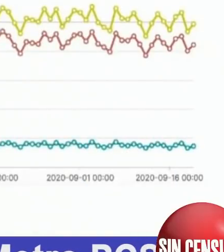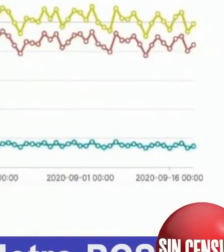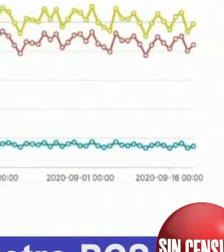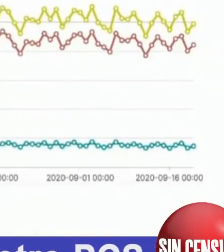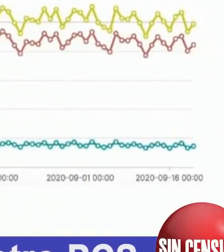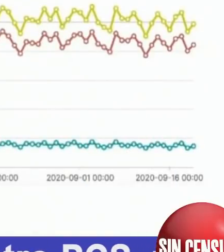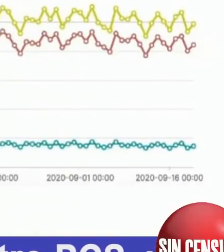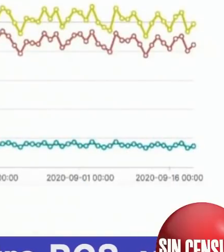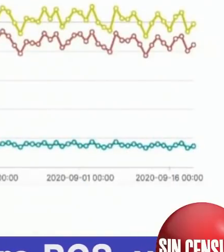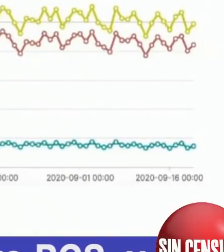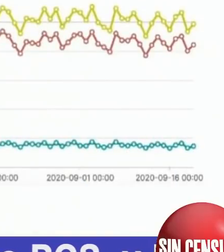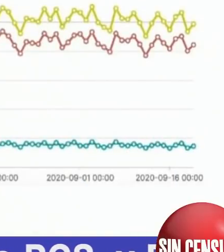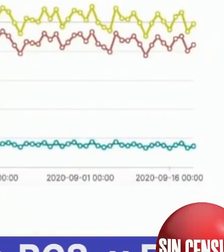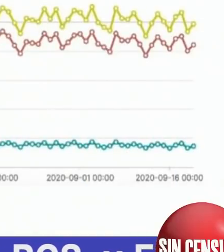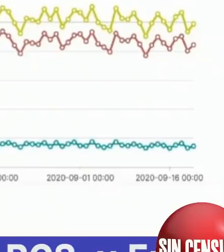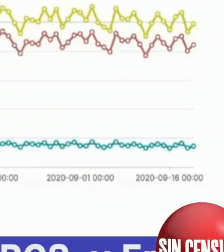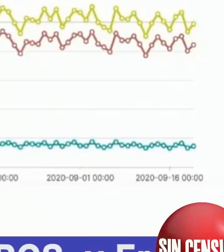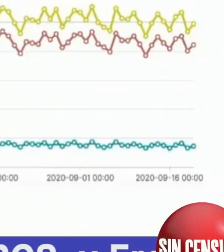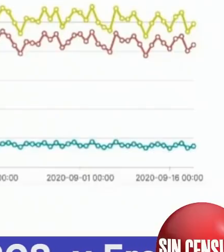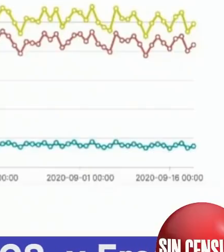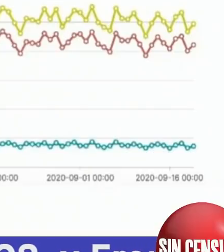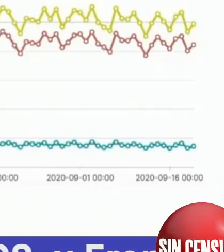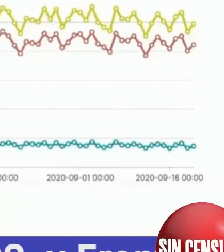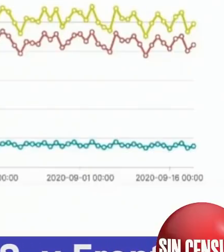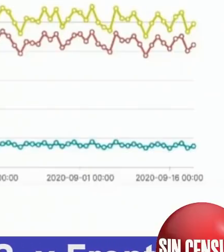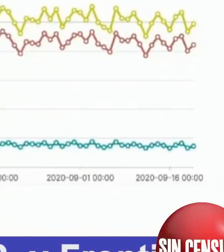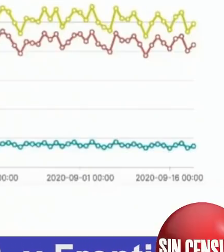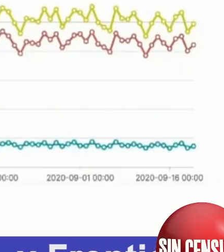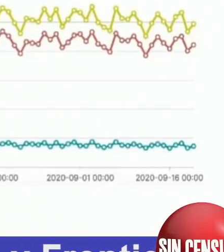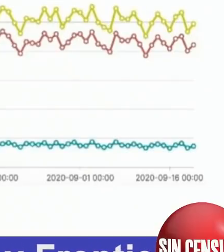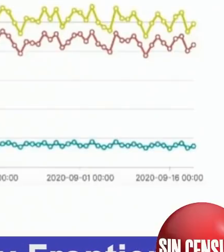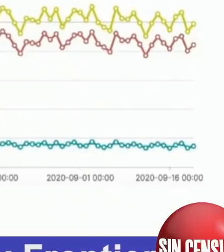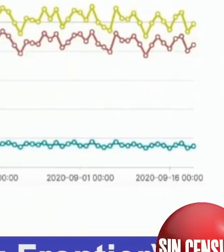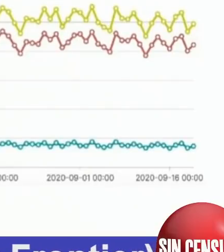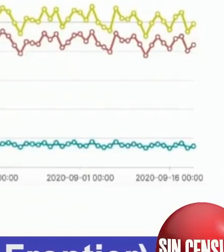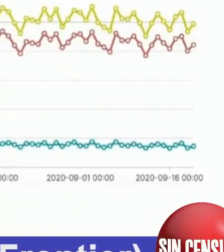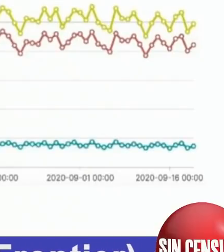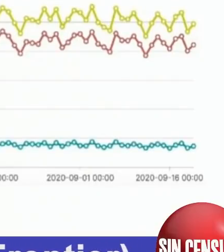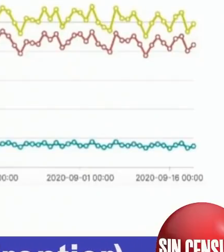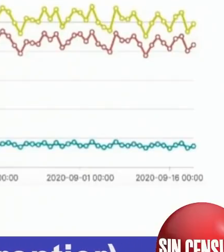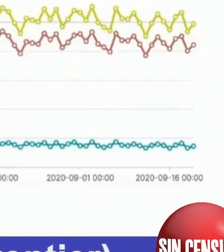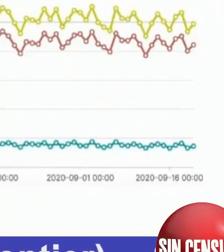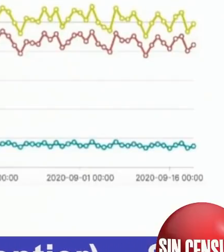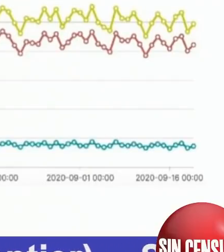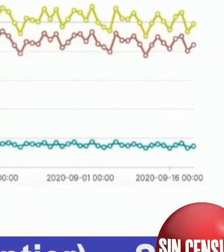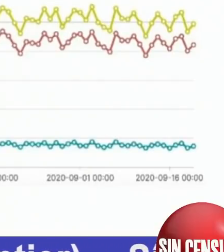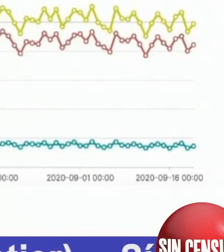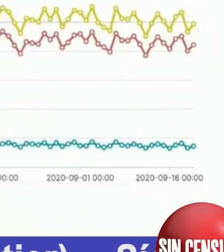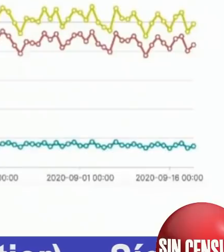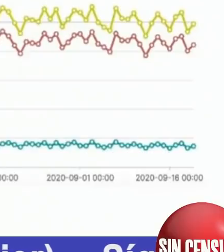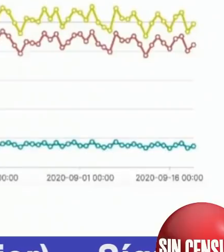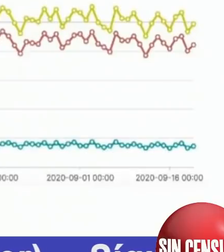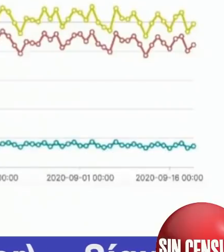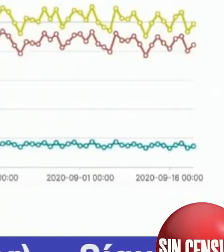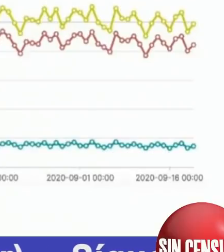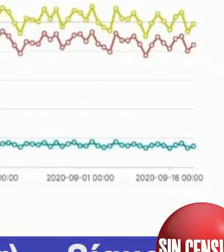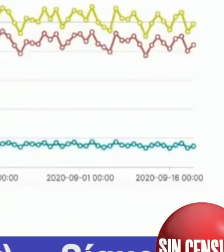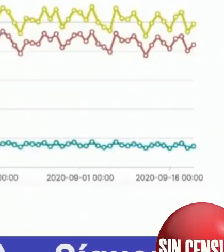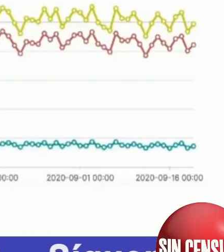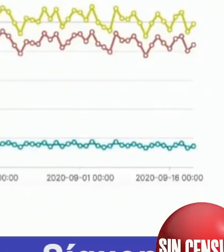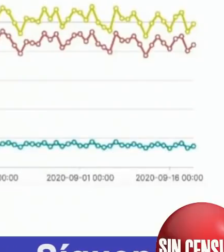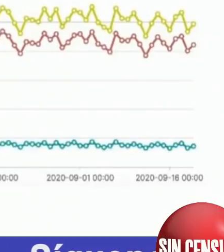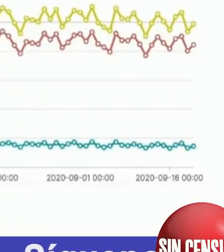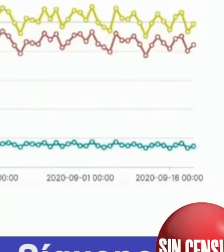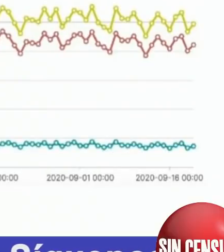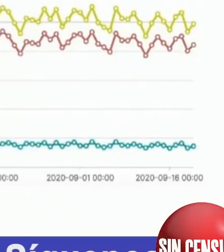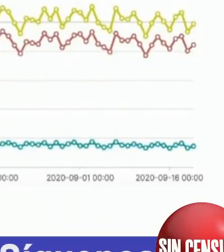en una reducción sostenida, ha sido menos rápida la reducción en las últimas 3 semanas, pero en general se